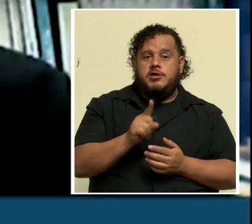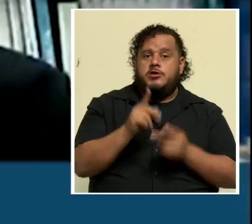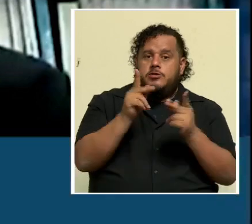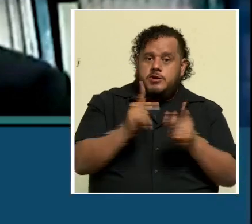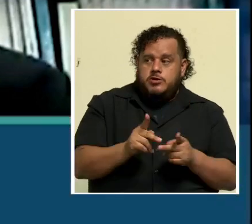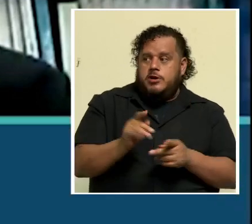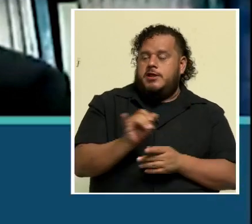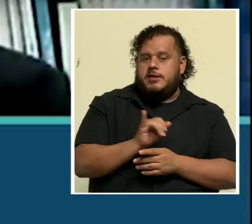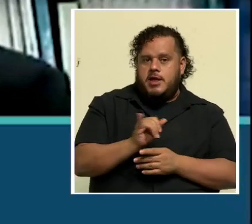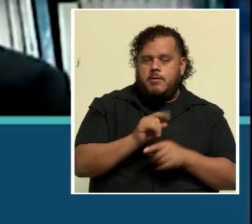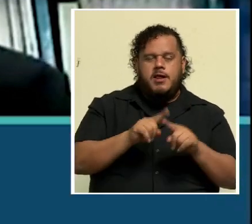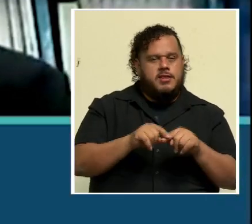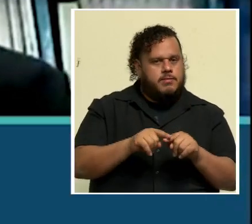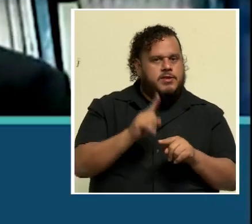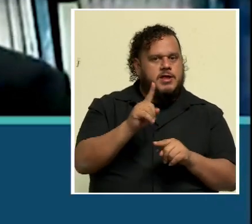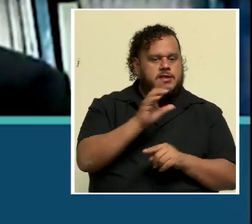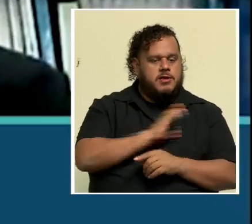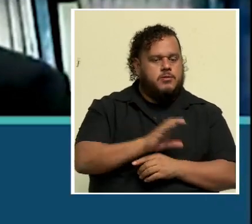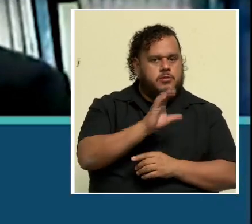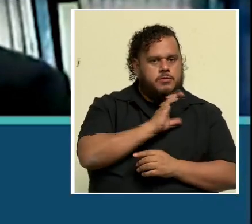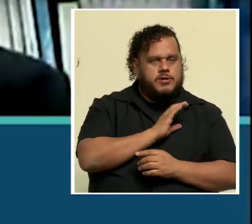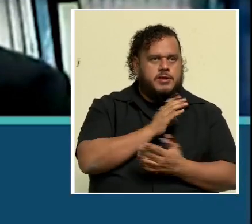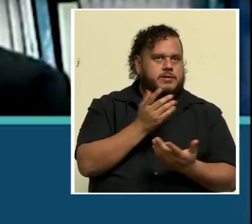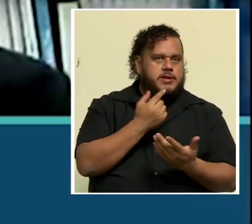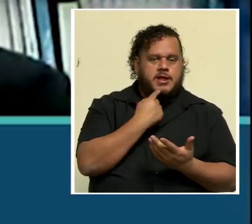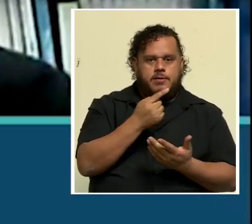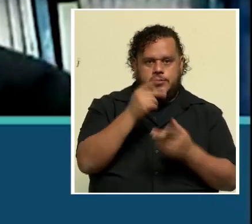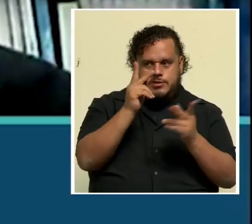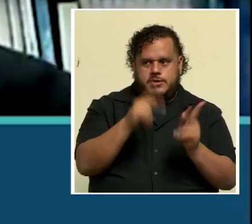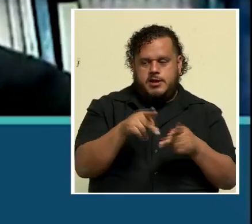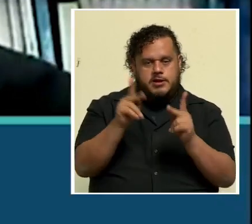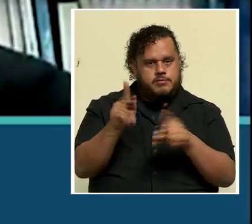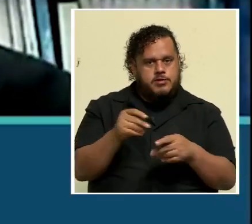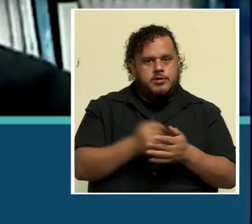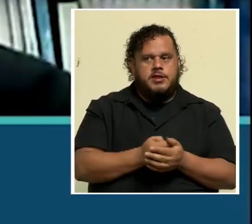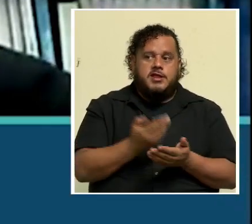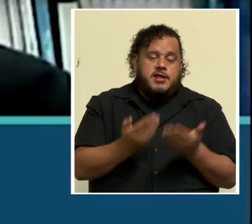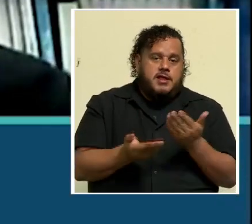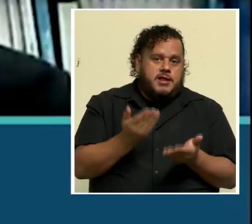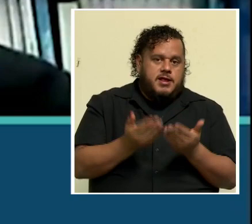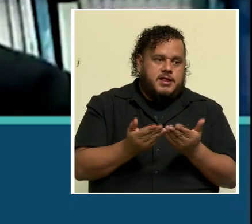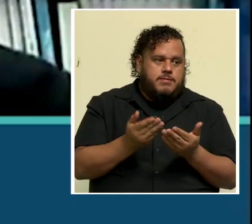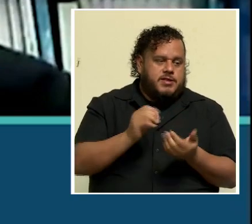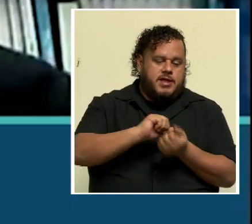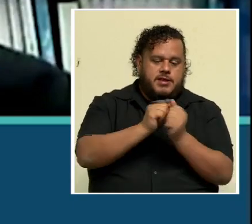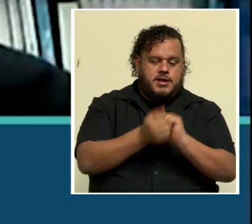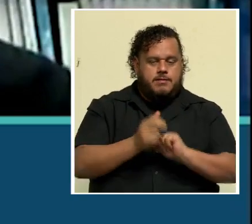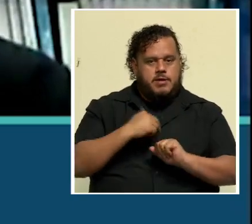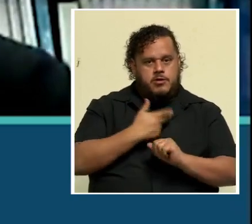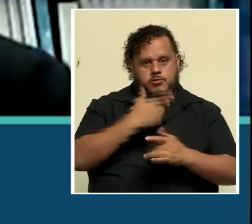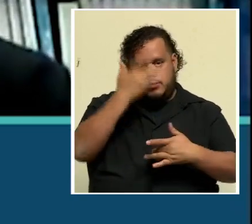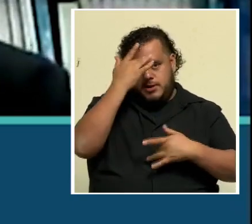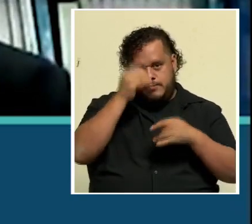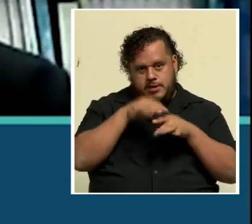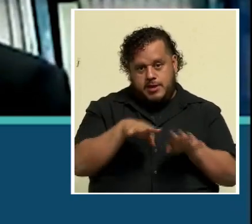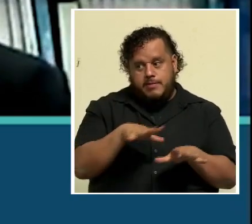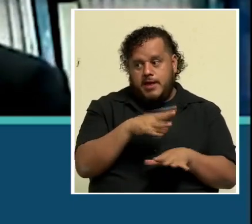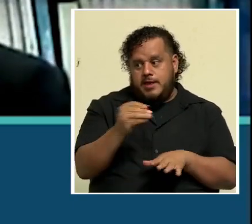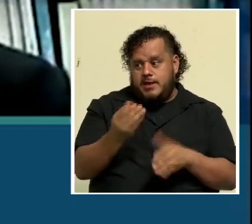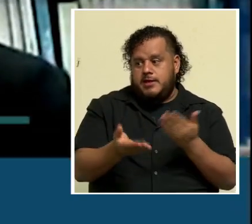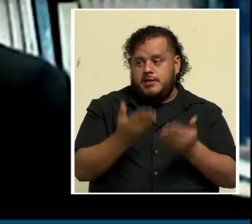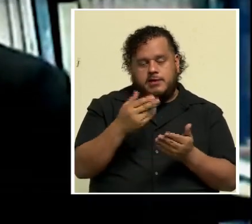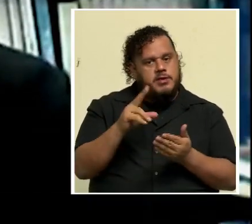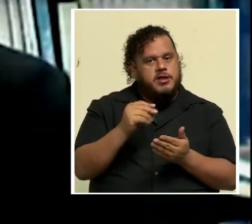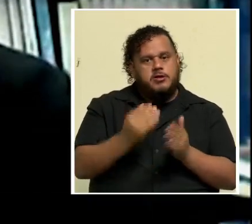además dependían de un comportamiento, digamos, de la gente que probablemente haya variado durante la pandemia y que quizás no